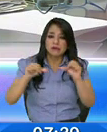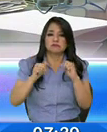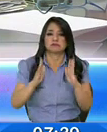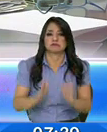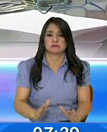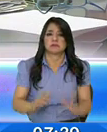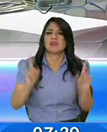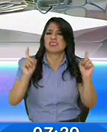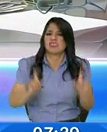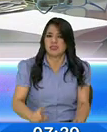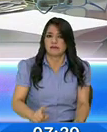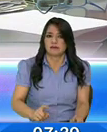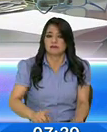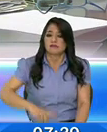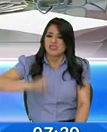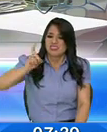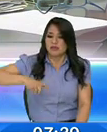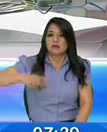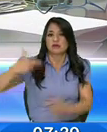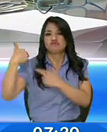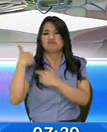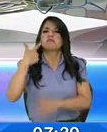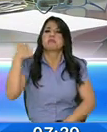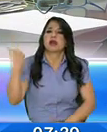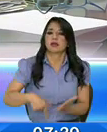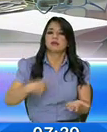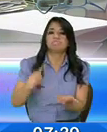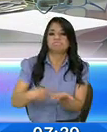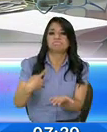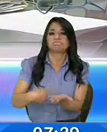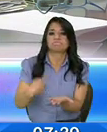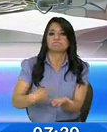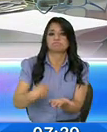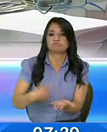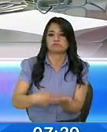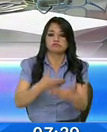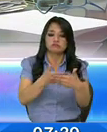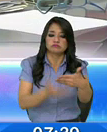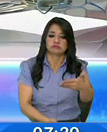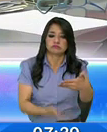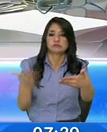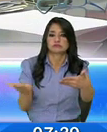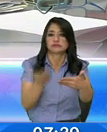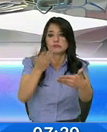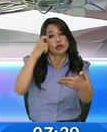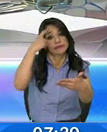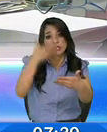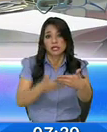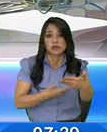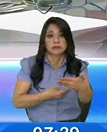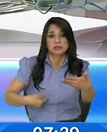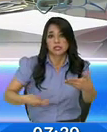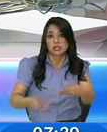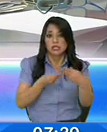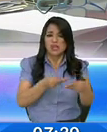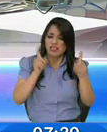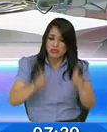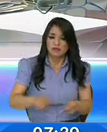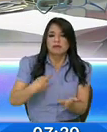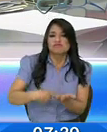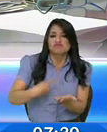estamos precisamente para analizar este documento que ha enviado el presidente de la república el gobierno